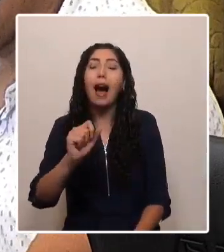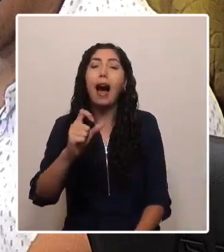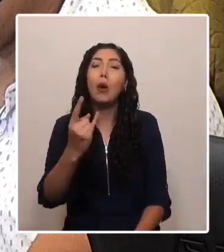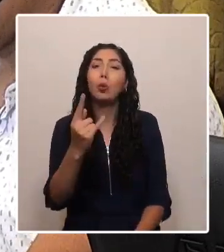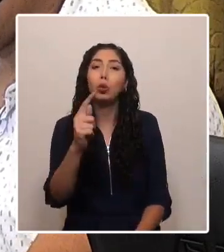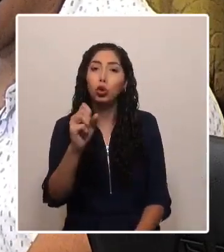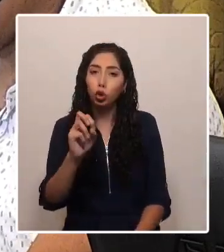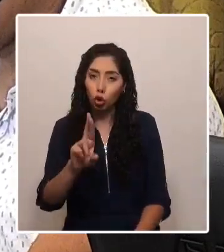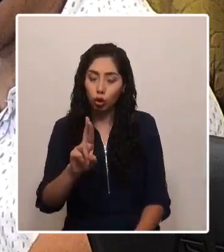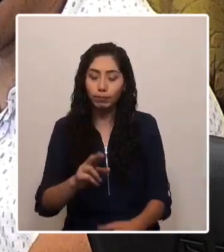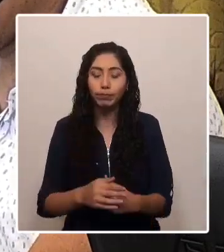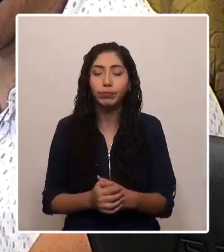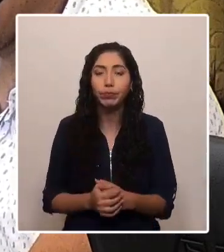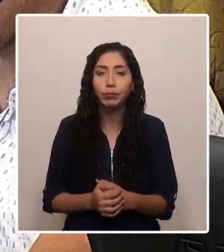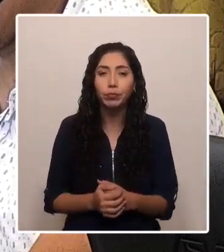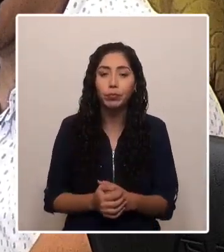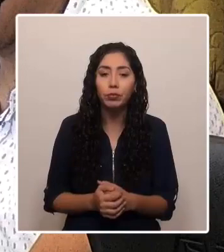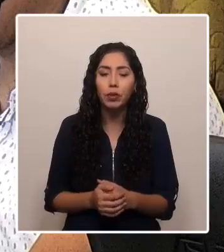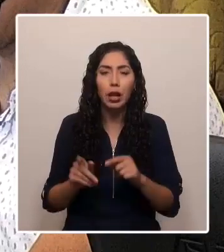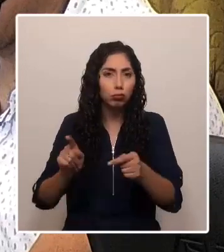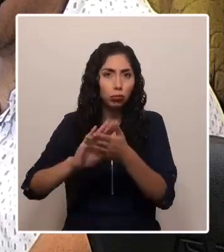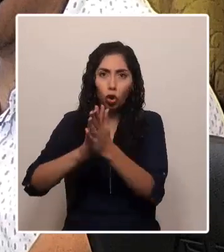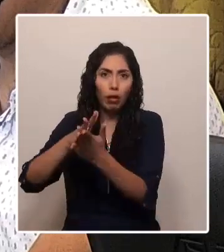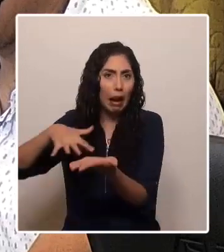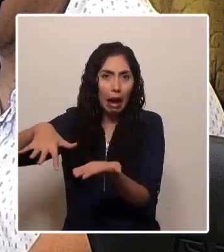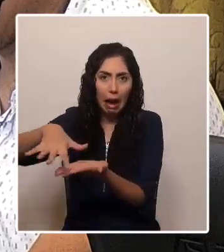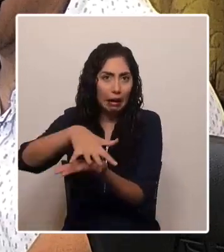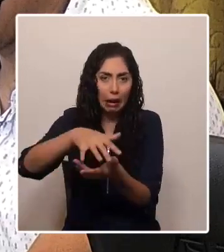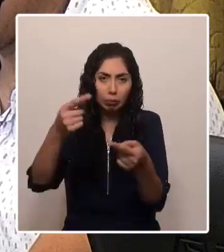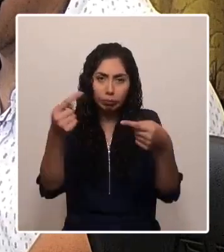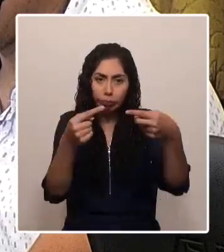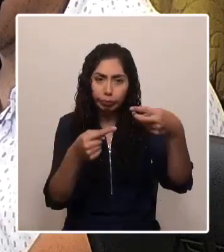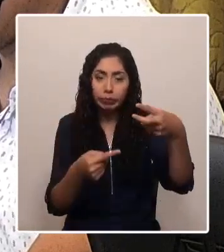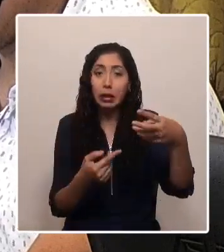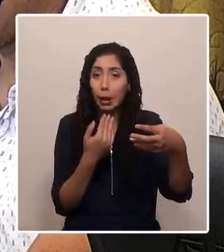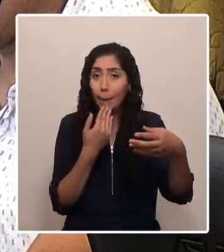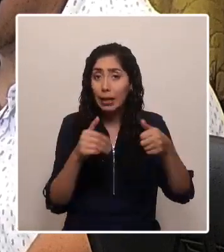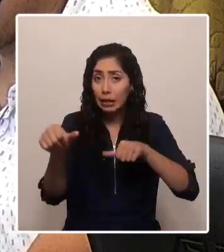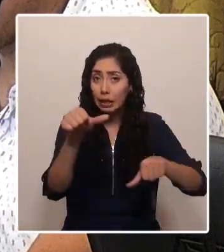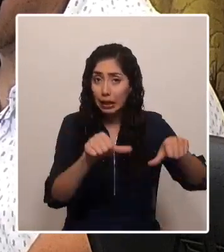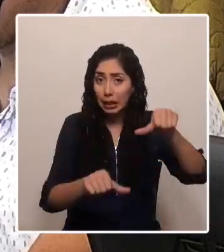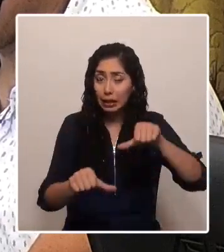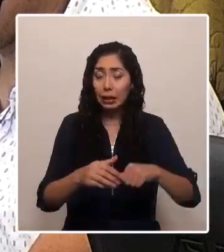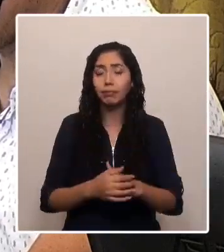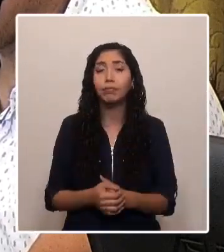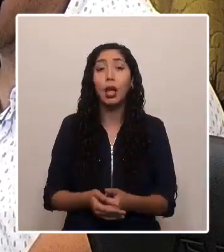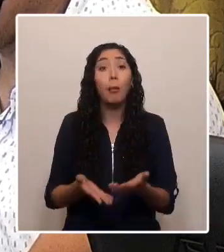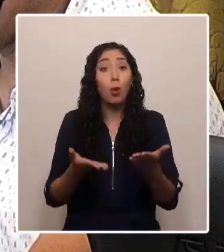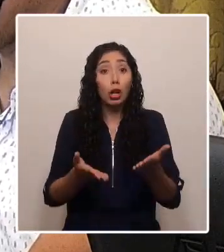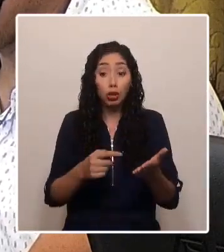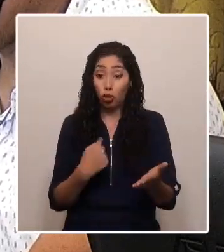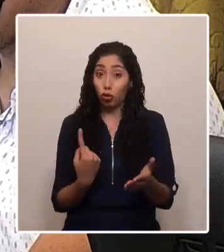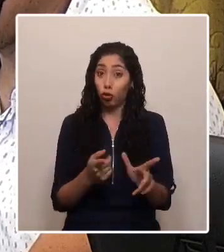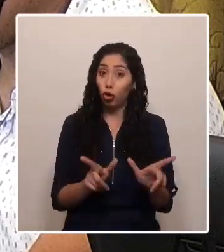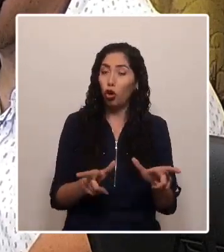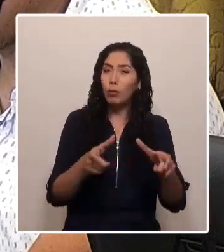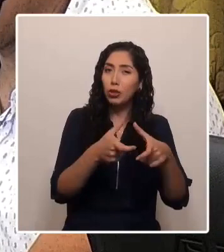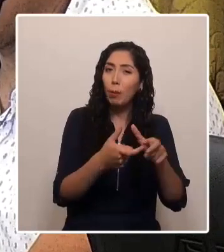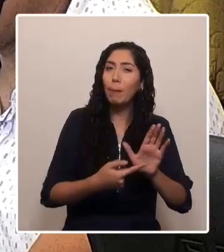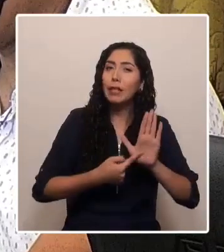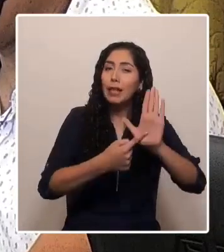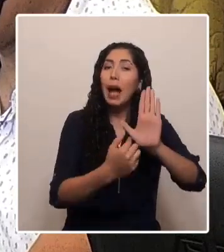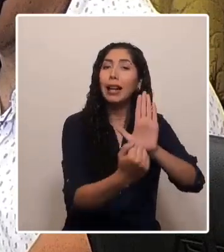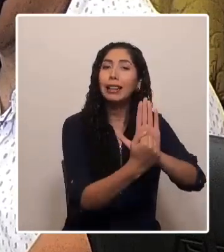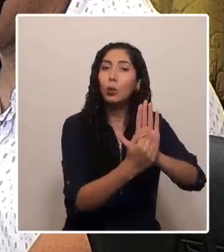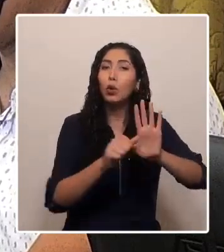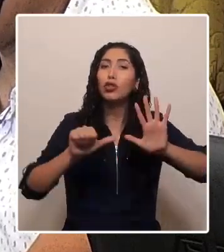de todas las disciplinas, incluyendo también las ciencias. Es por ello que como comisión presentamos el artículo